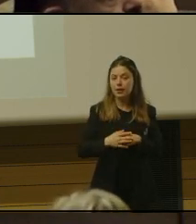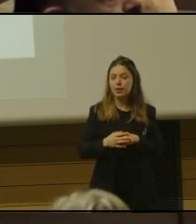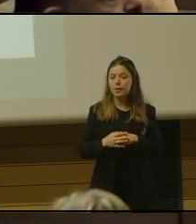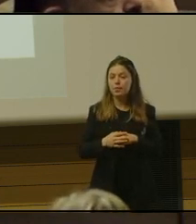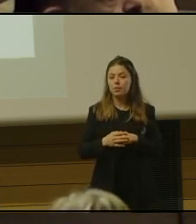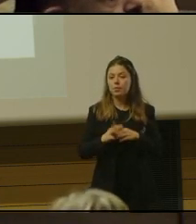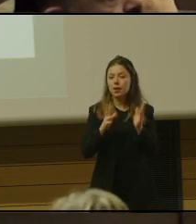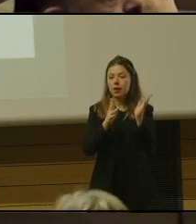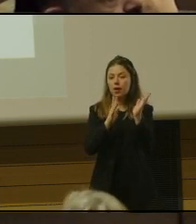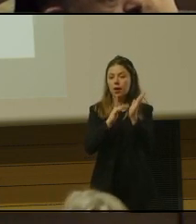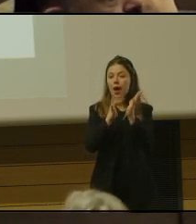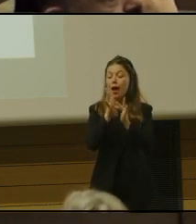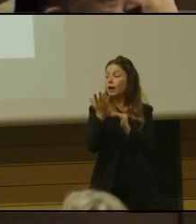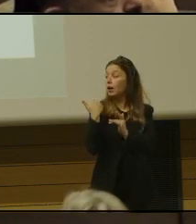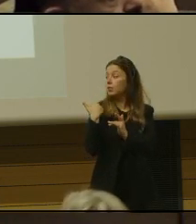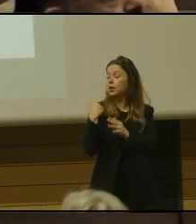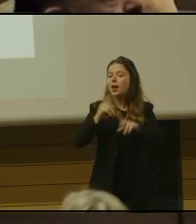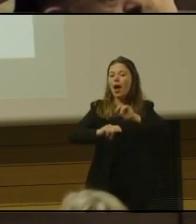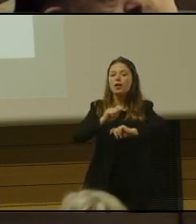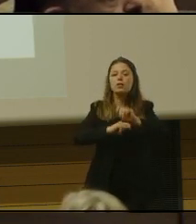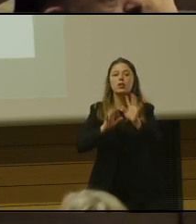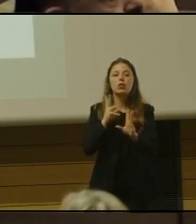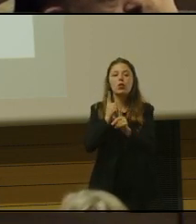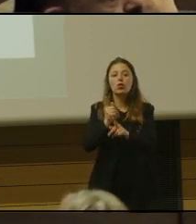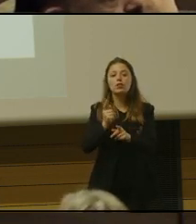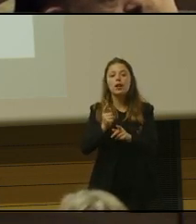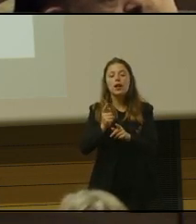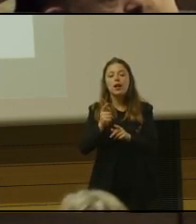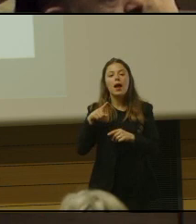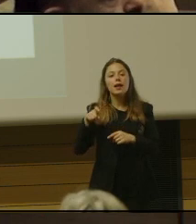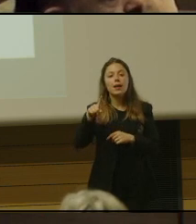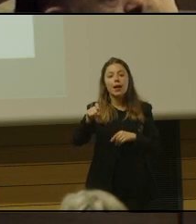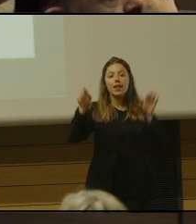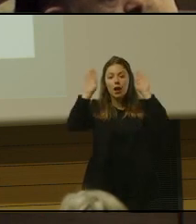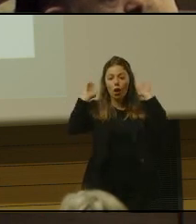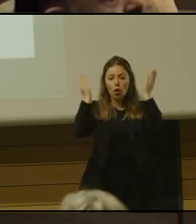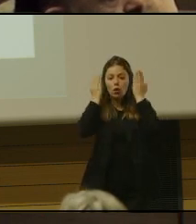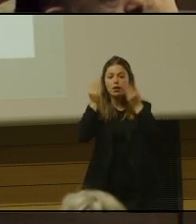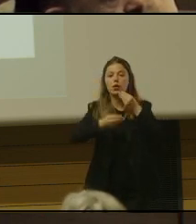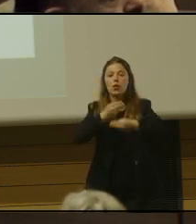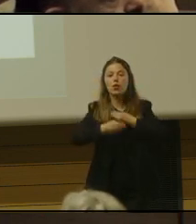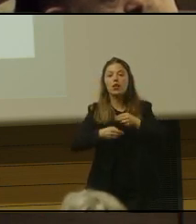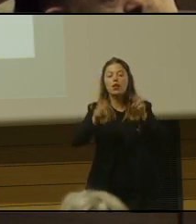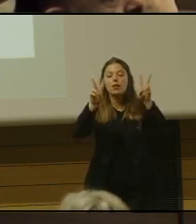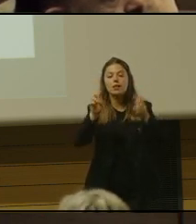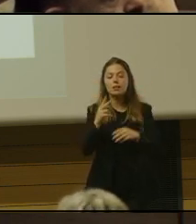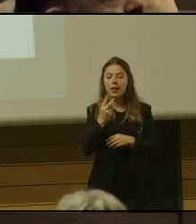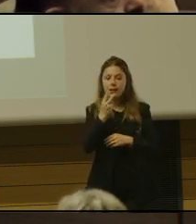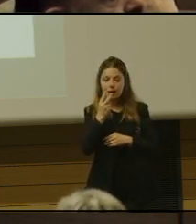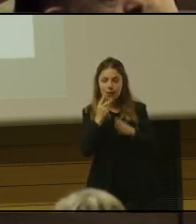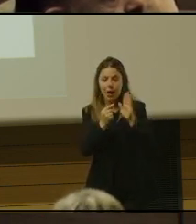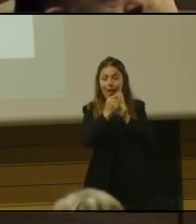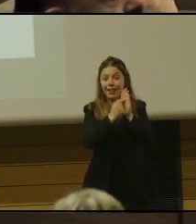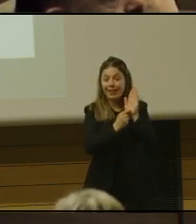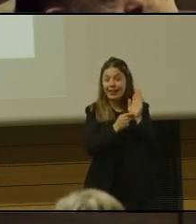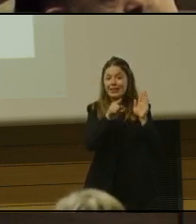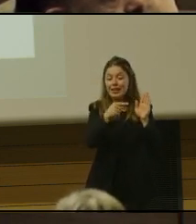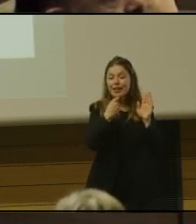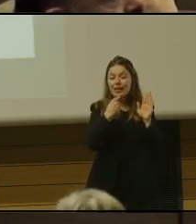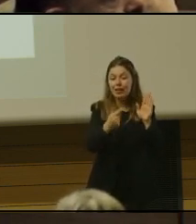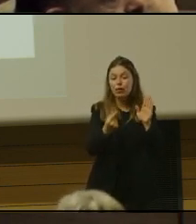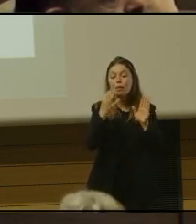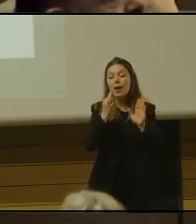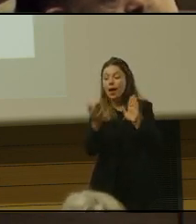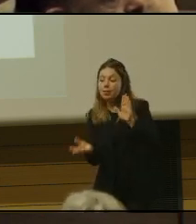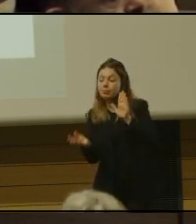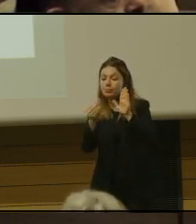en abril, la Asociación contra el Cáncer hizo un congreso de tabaco. Y un dato que se dio allí, para completar lo que tú